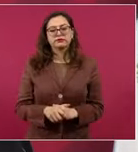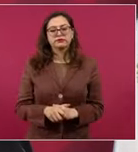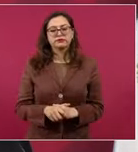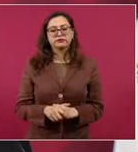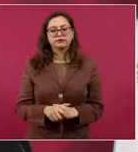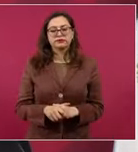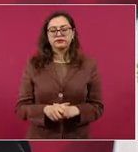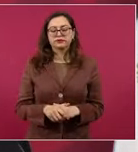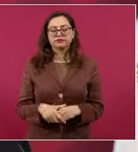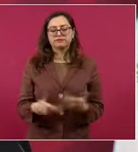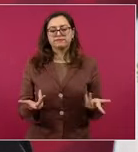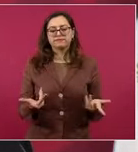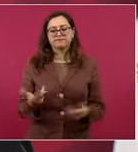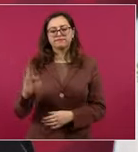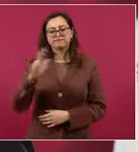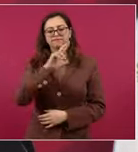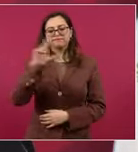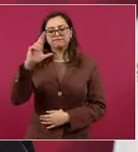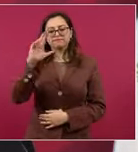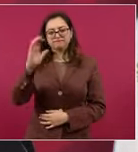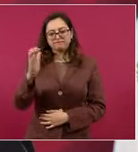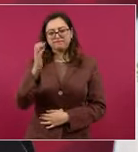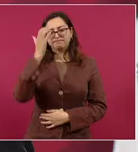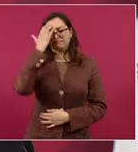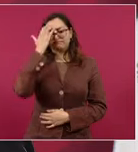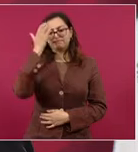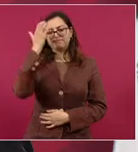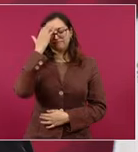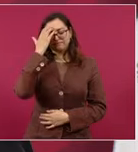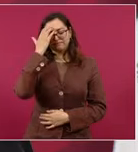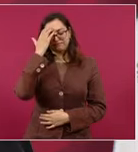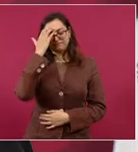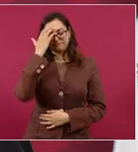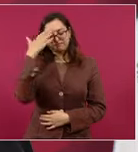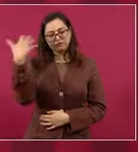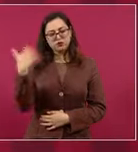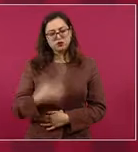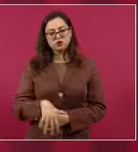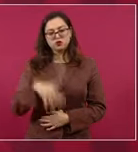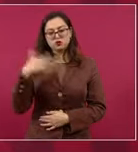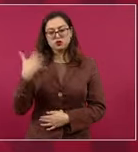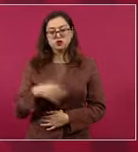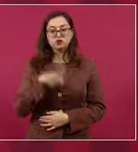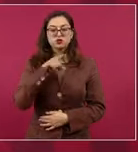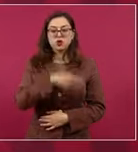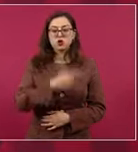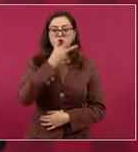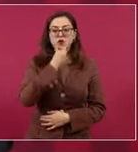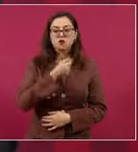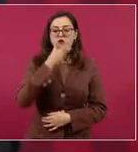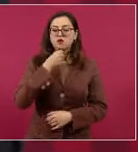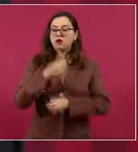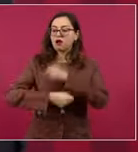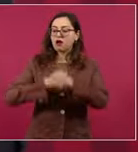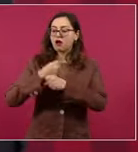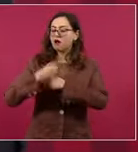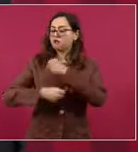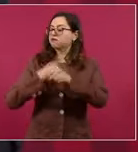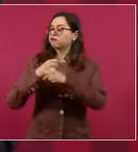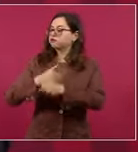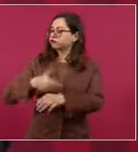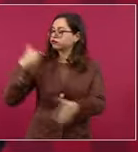hacerle un reconocimiento. Se trata de un luchador por la